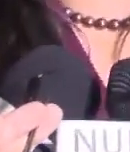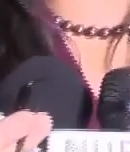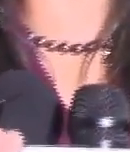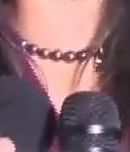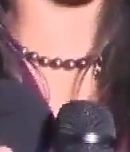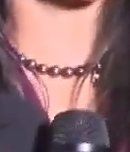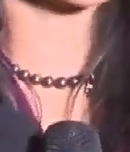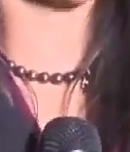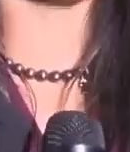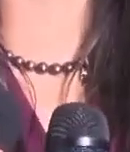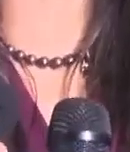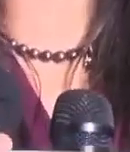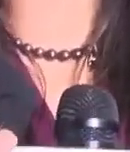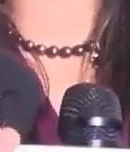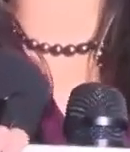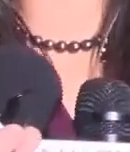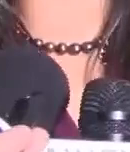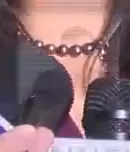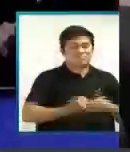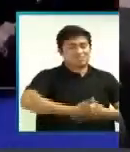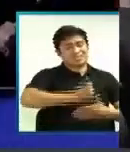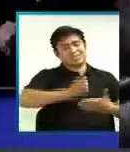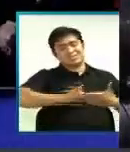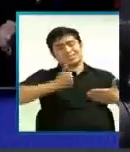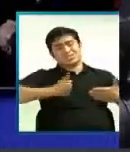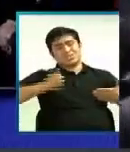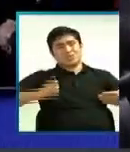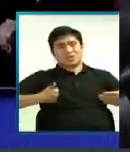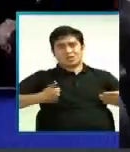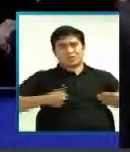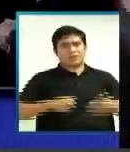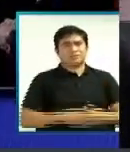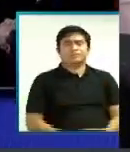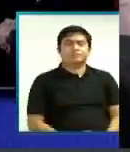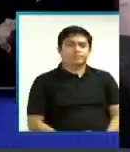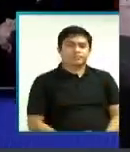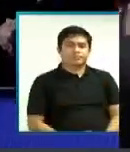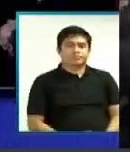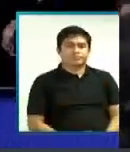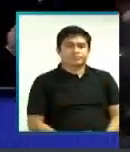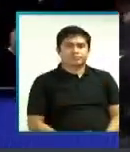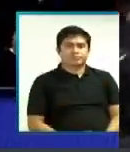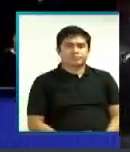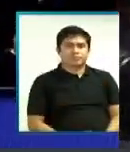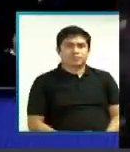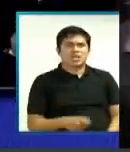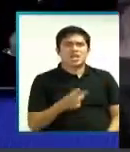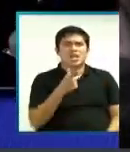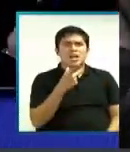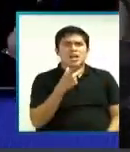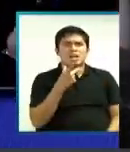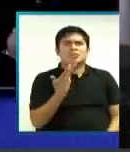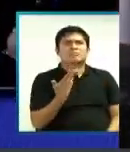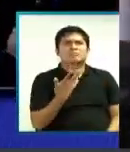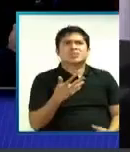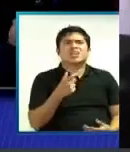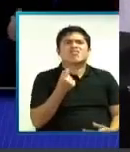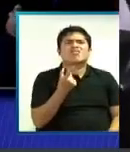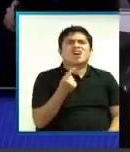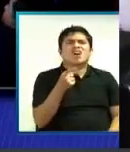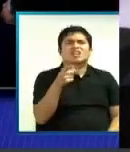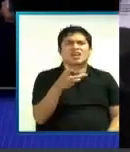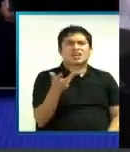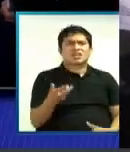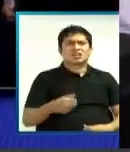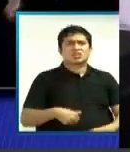la palabra fue que vamos a hacer las consultas necesarias de acuerdo a las inconstitucionalidades que ellos están